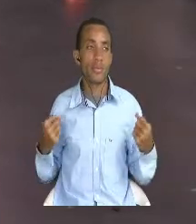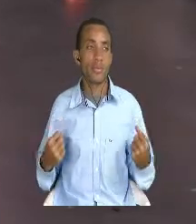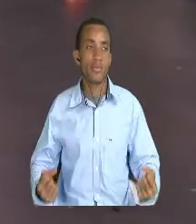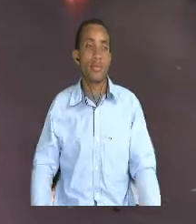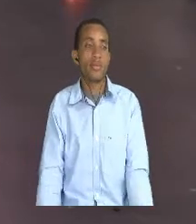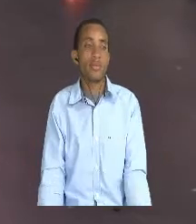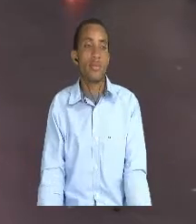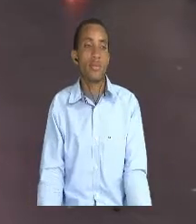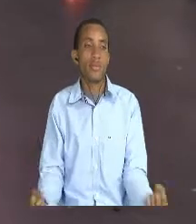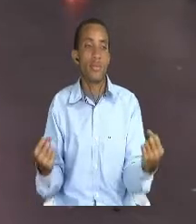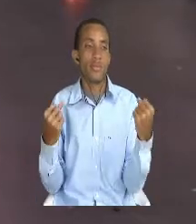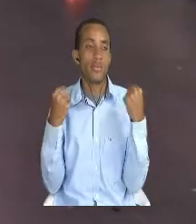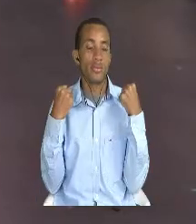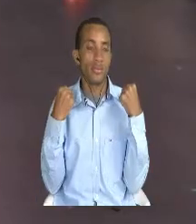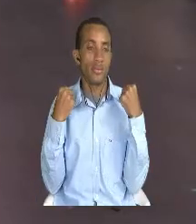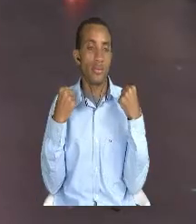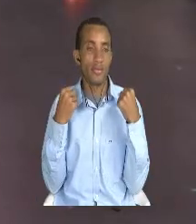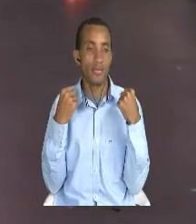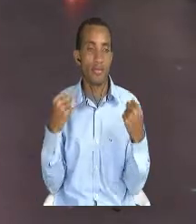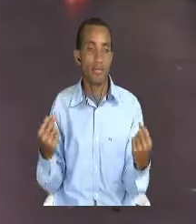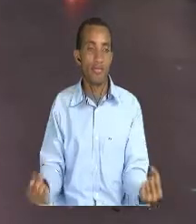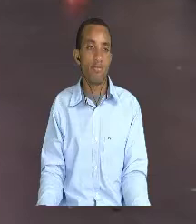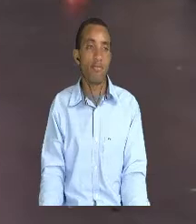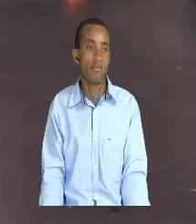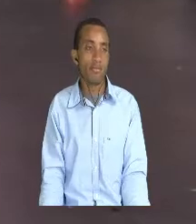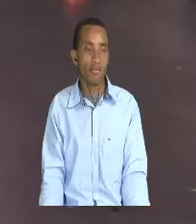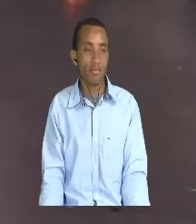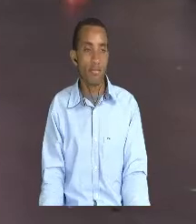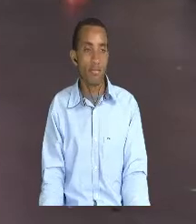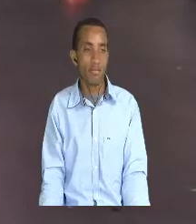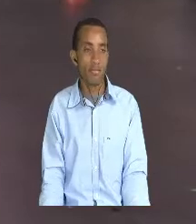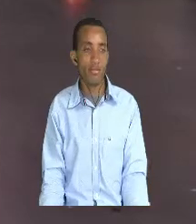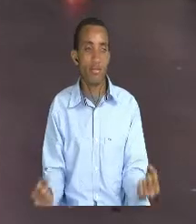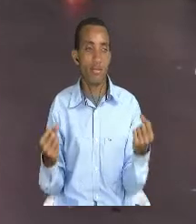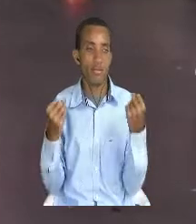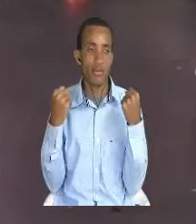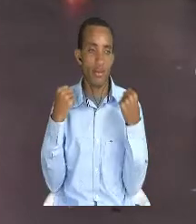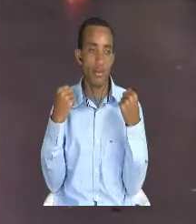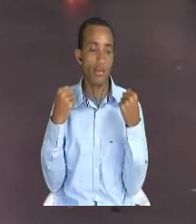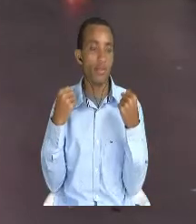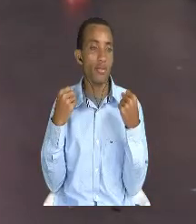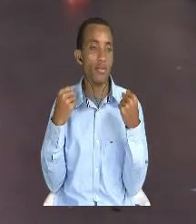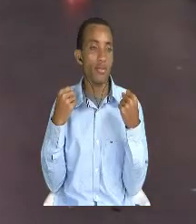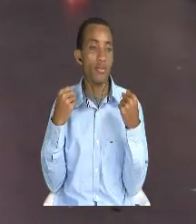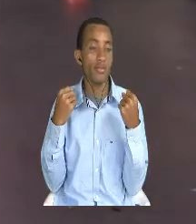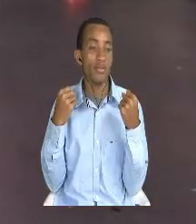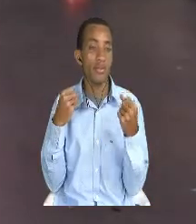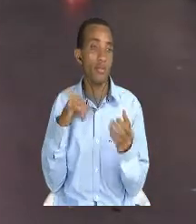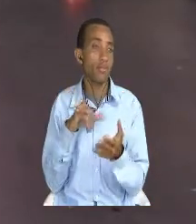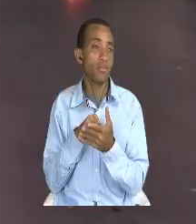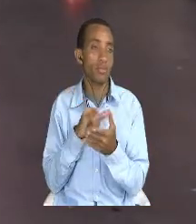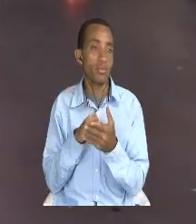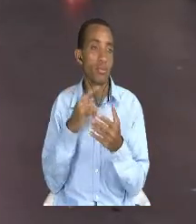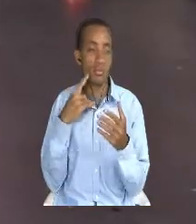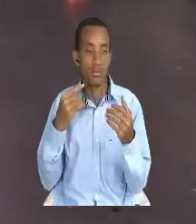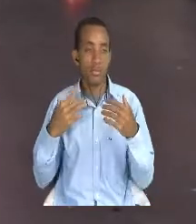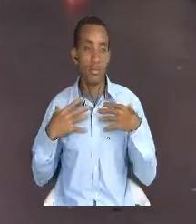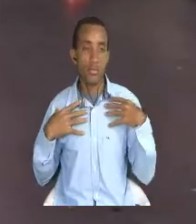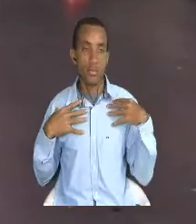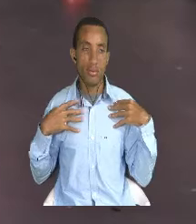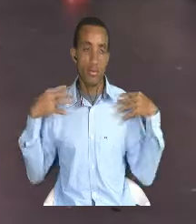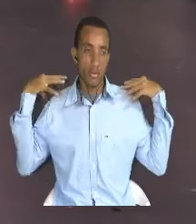los hombros, arriba. Excelente. Estiro y abajo. Exacto. Ahí prácticamente le pedimos que dé la espalda